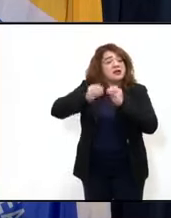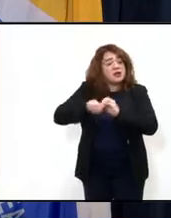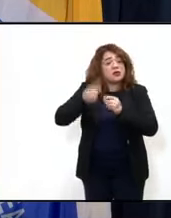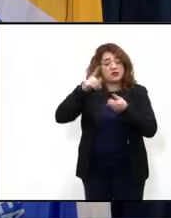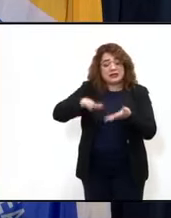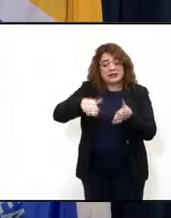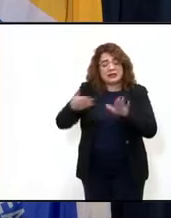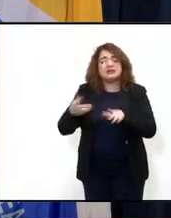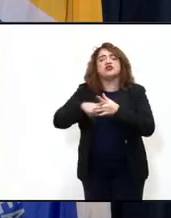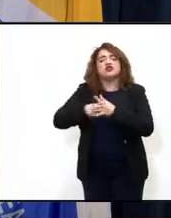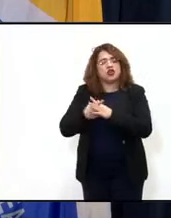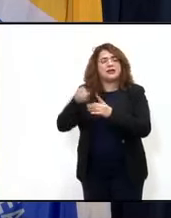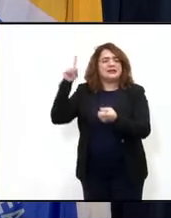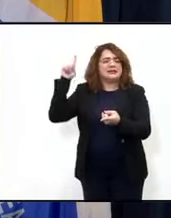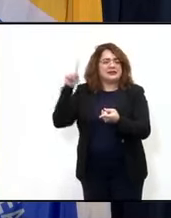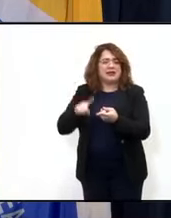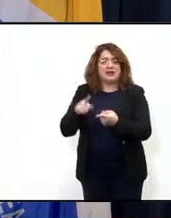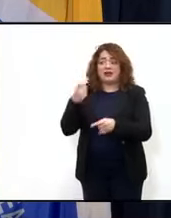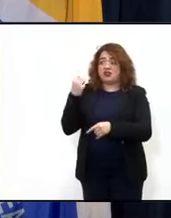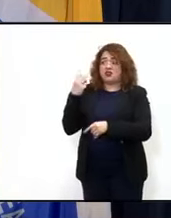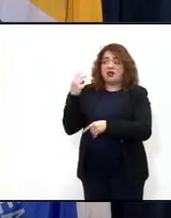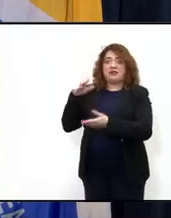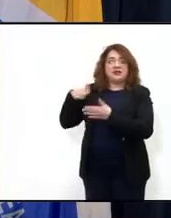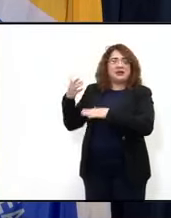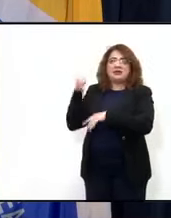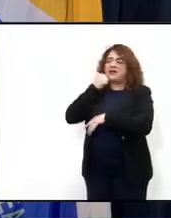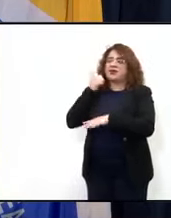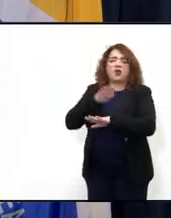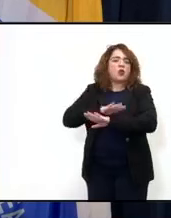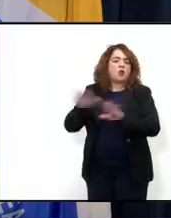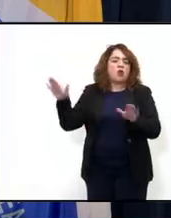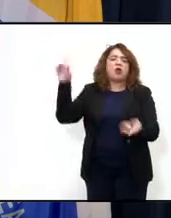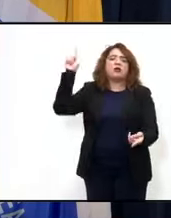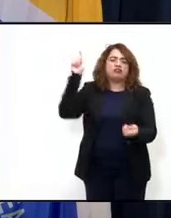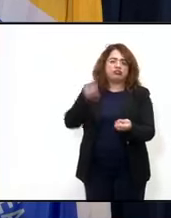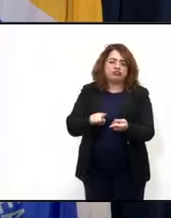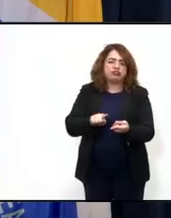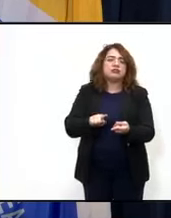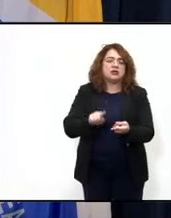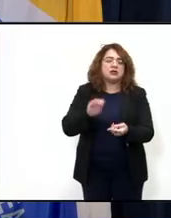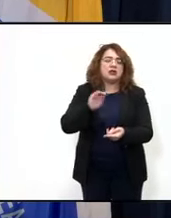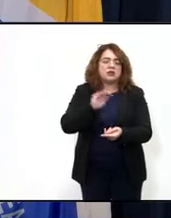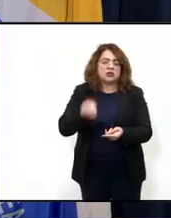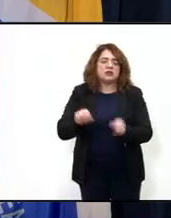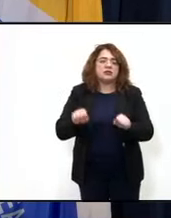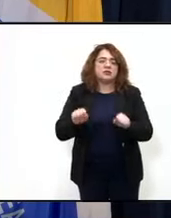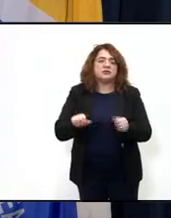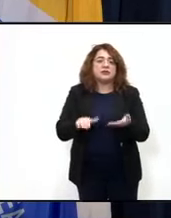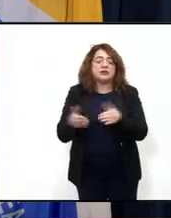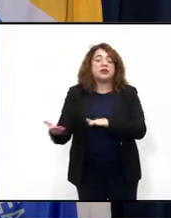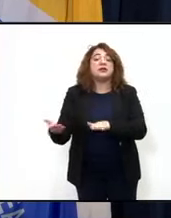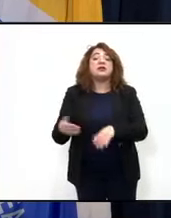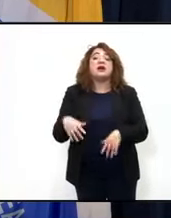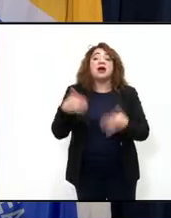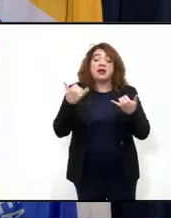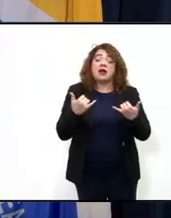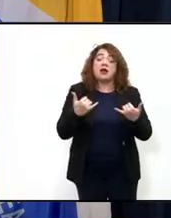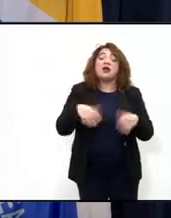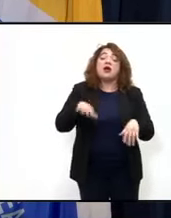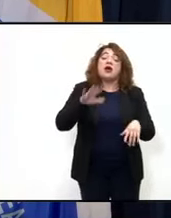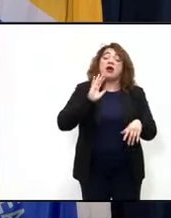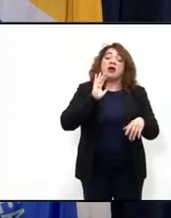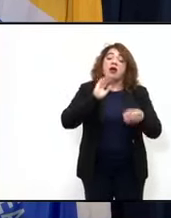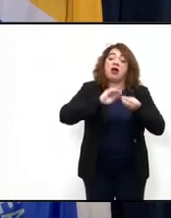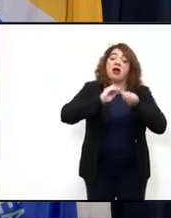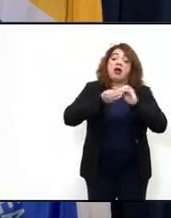a disminuir. La segunda imagen mostrada enseña las muertes diarias por COVID-19. Nuestro